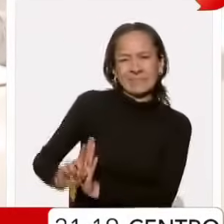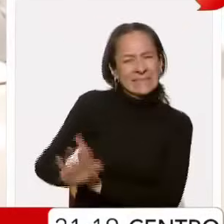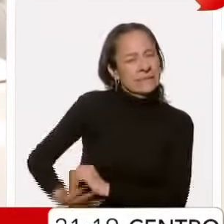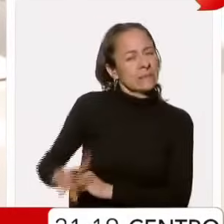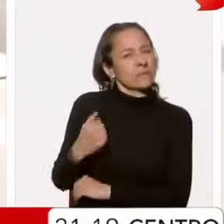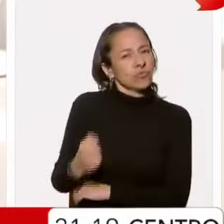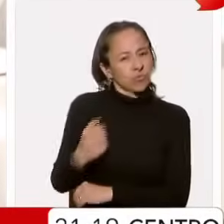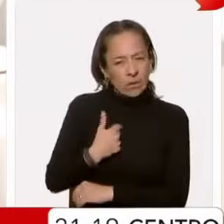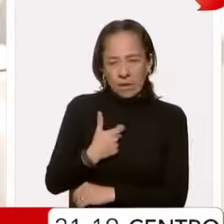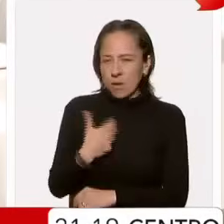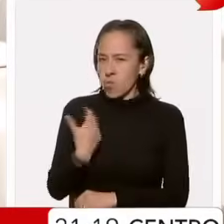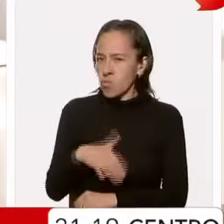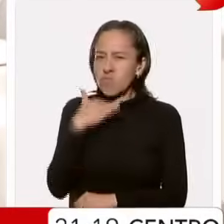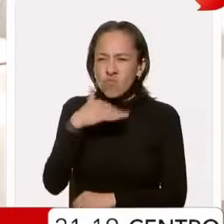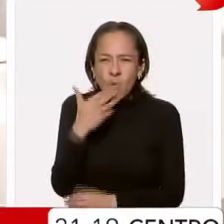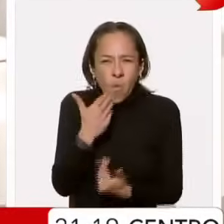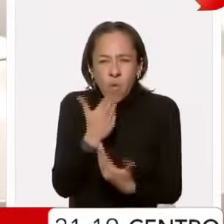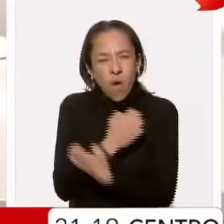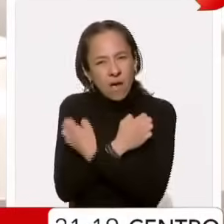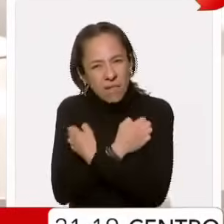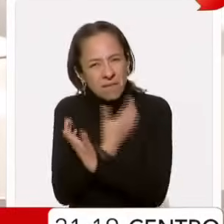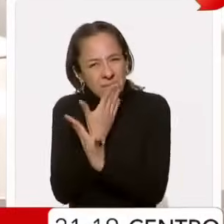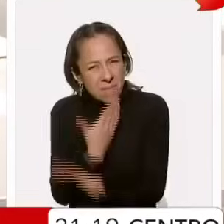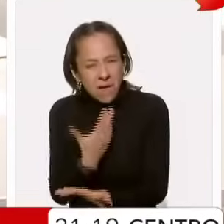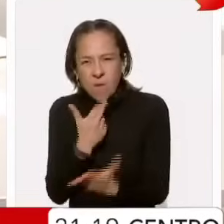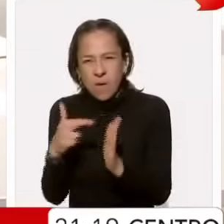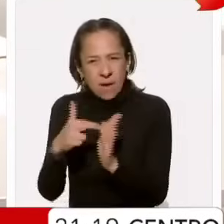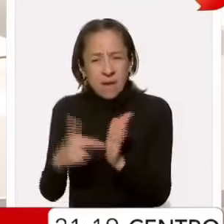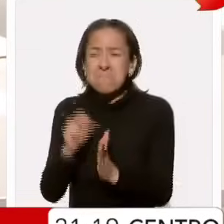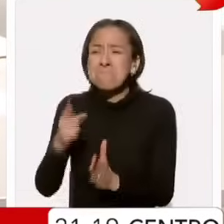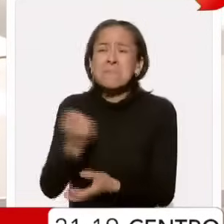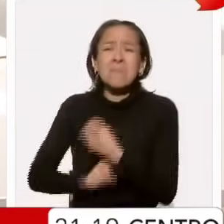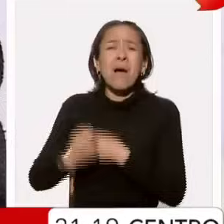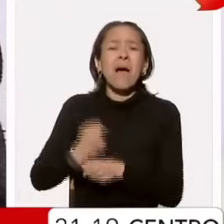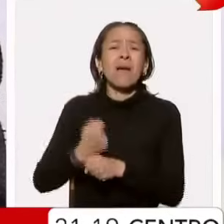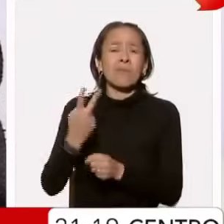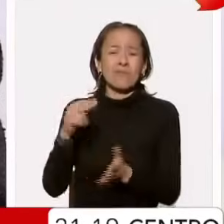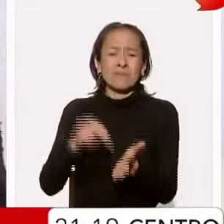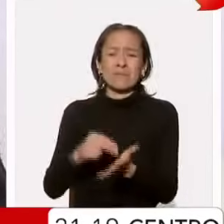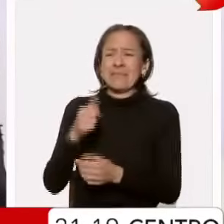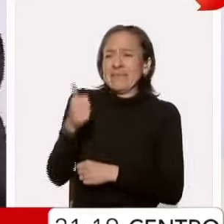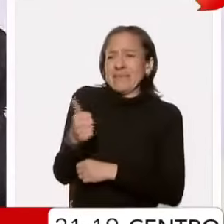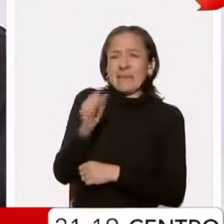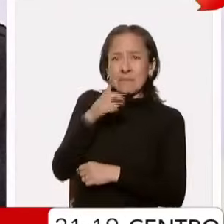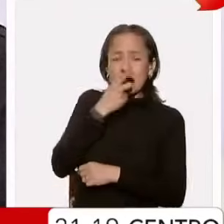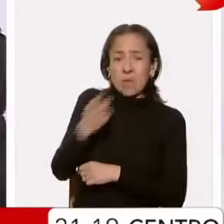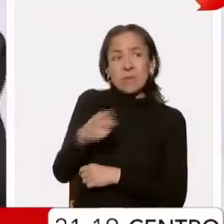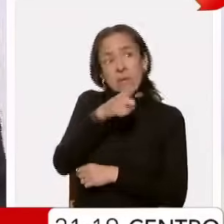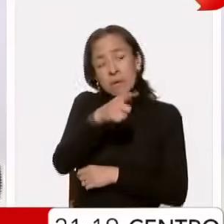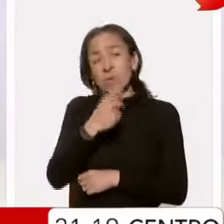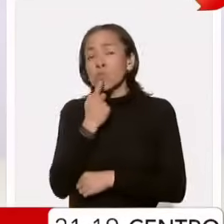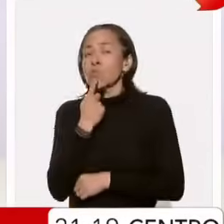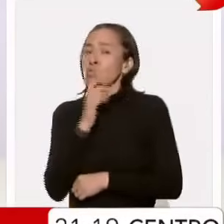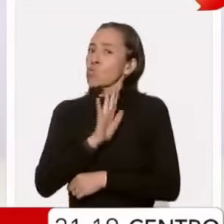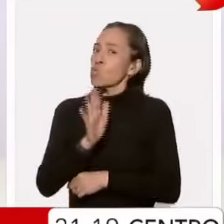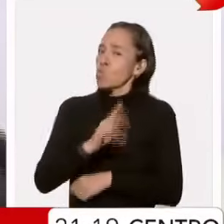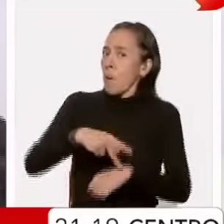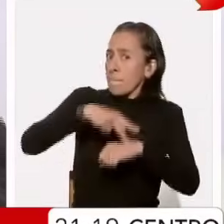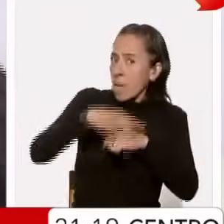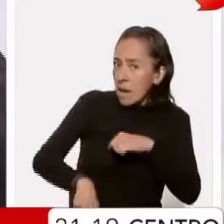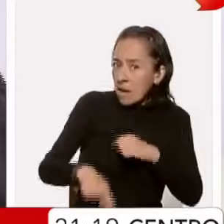no tiene principios, y así como en 2006 hicieron, es un peligro para México, López Obrador y todo esto, ahora con la inteligencia